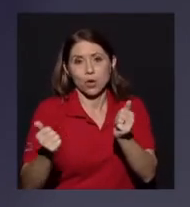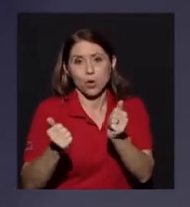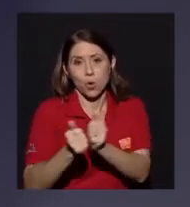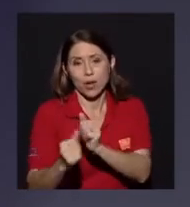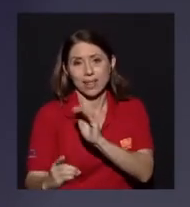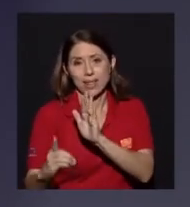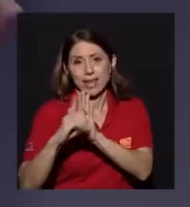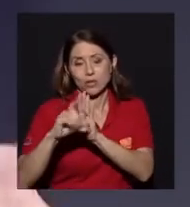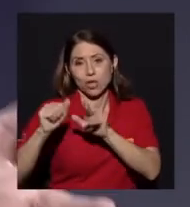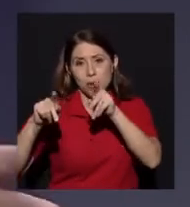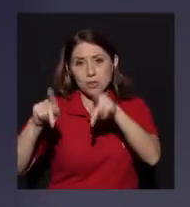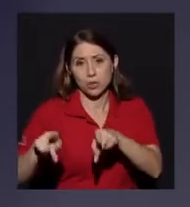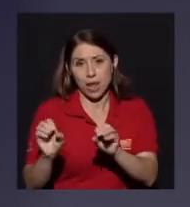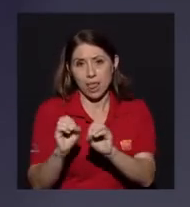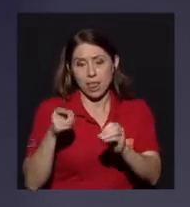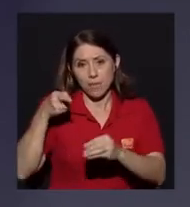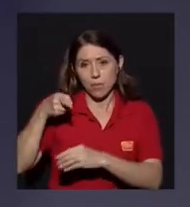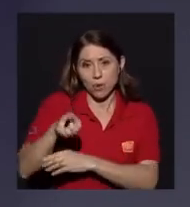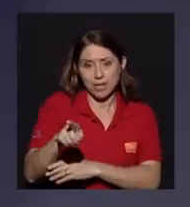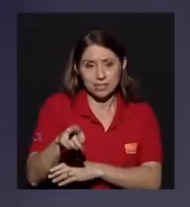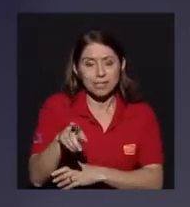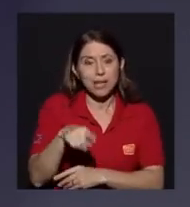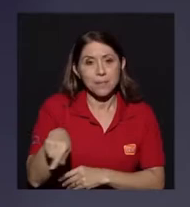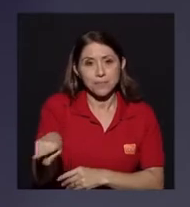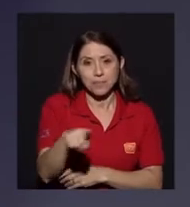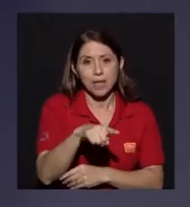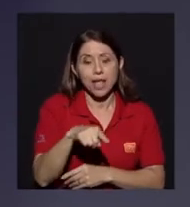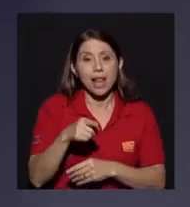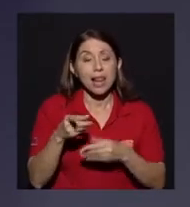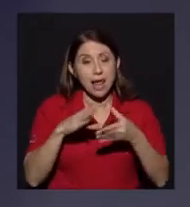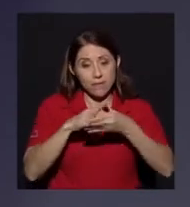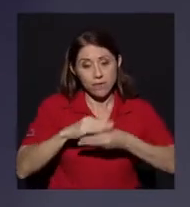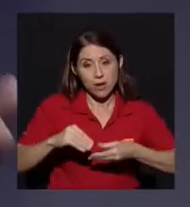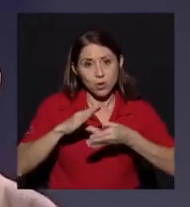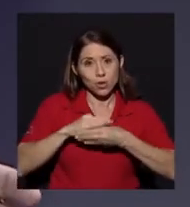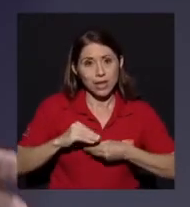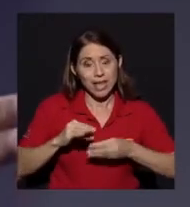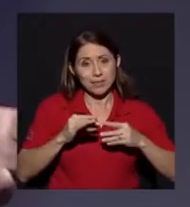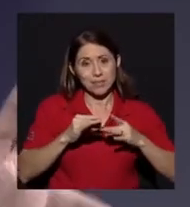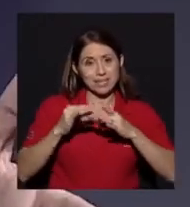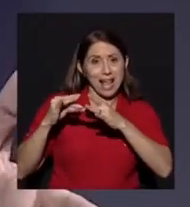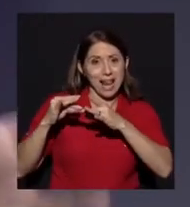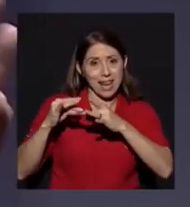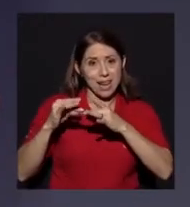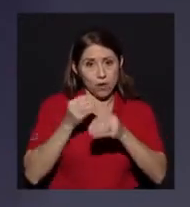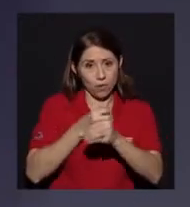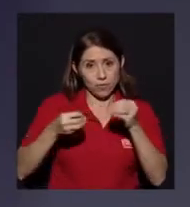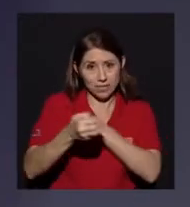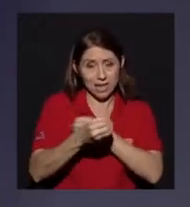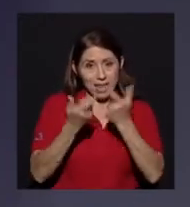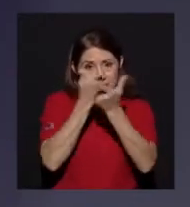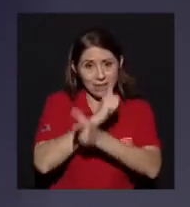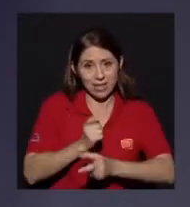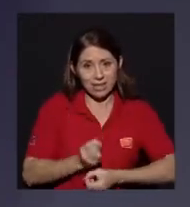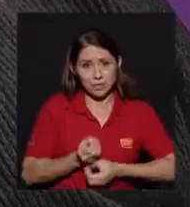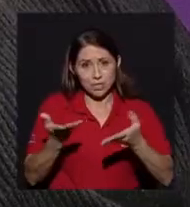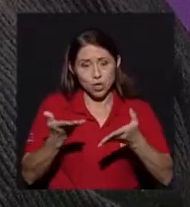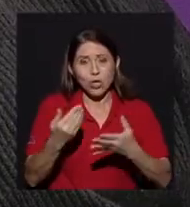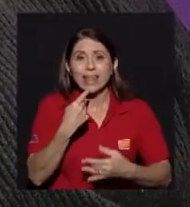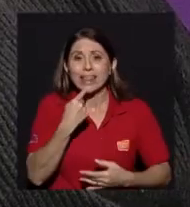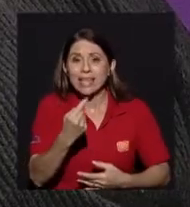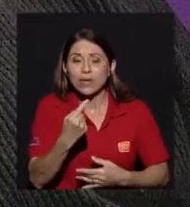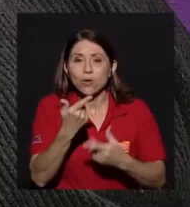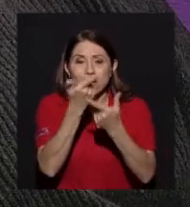violencia la relatoría especial este de libertad de expresión fue conclusiva en decir que la libertad de expresión no puede